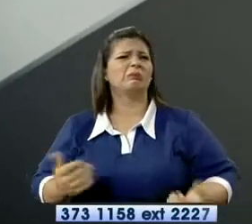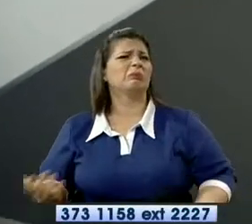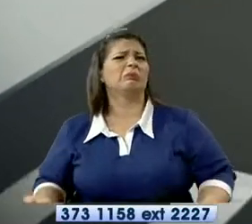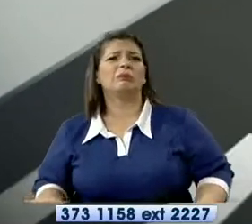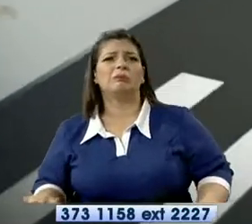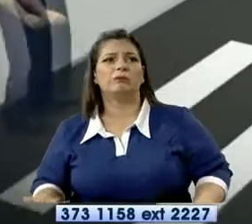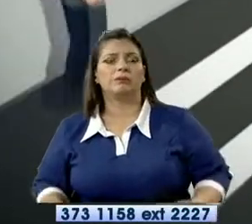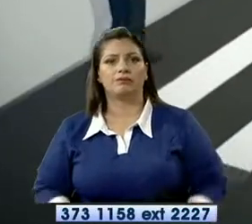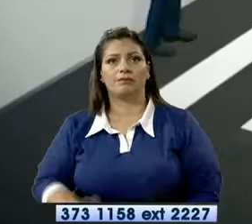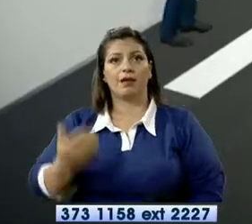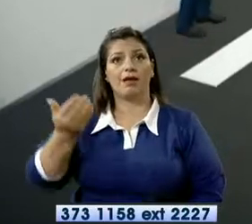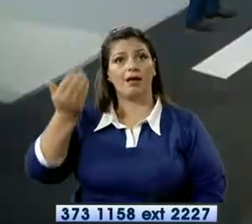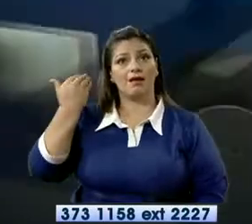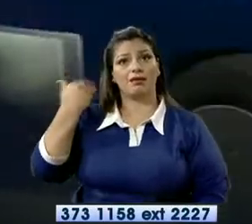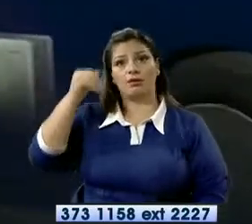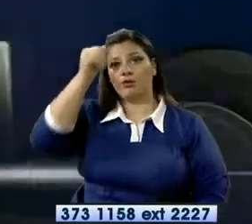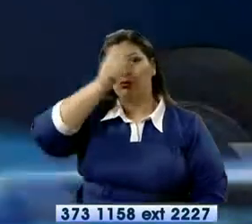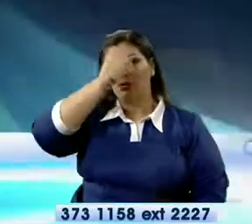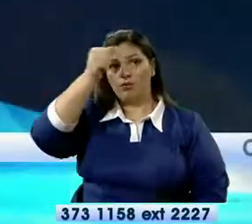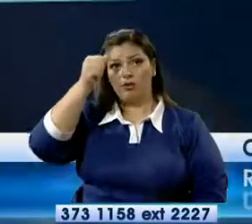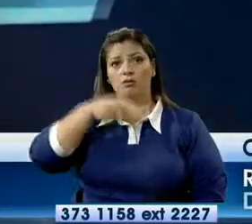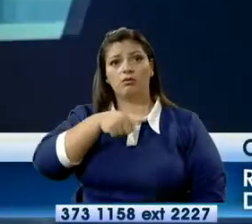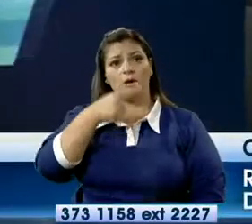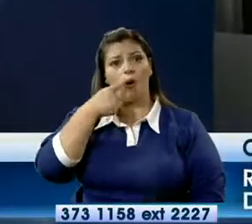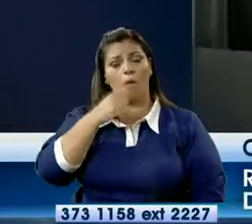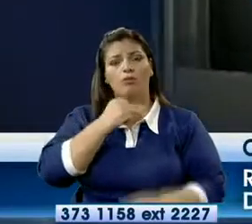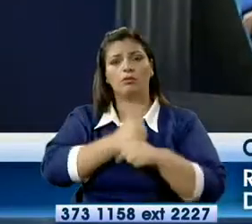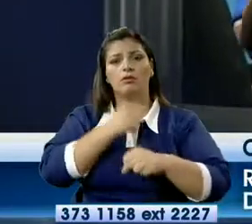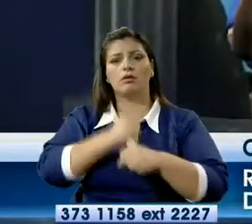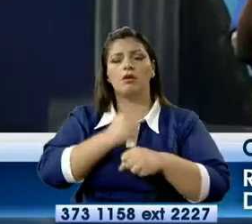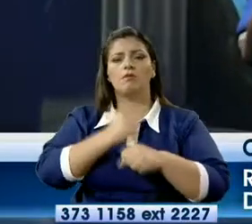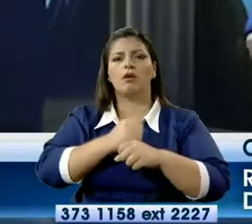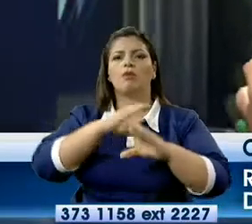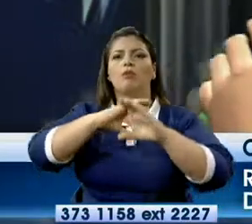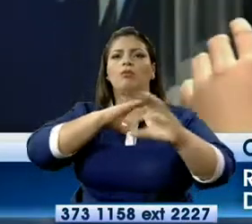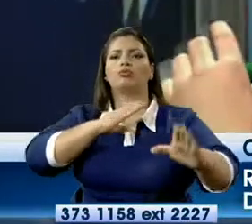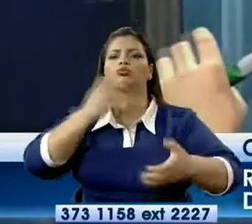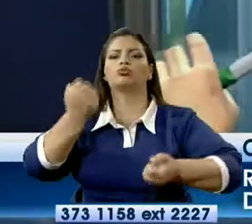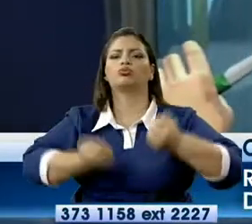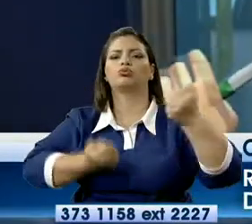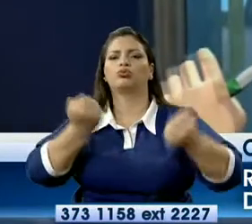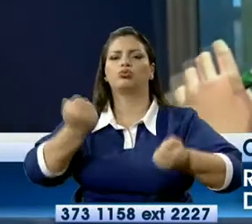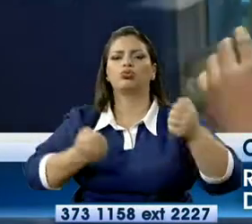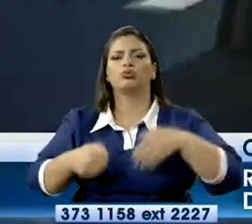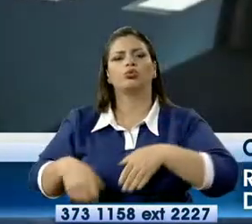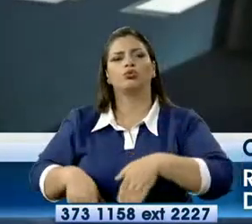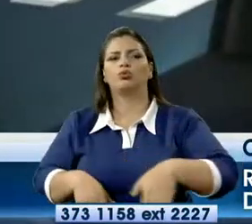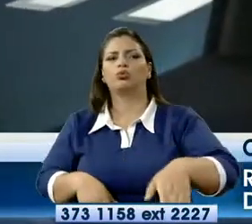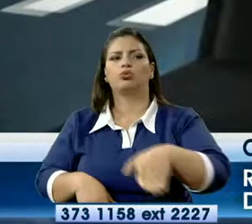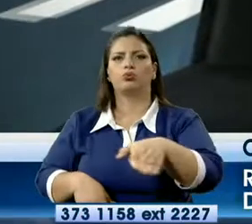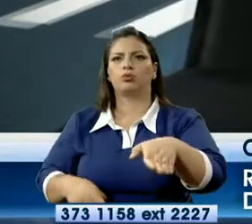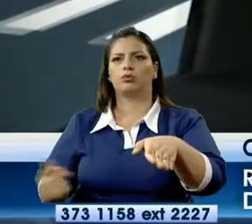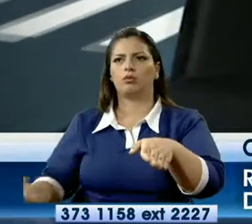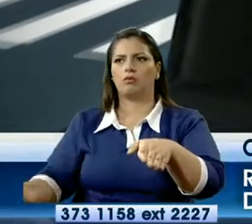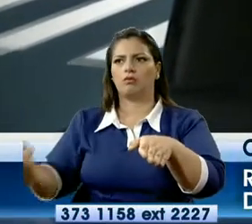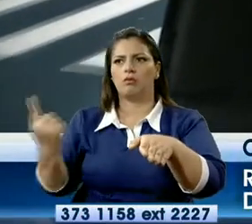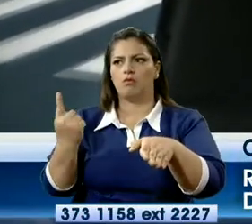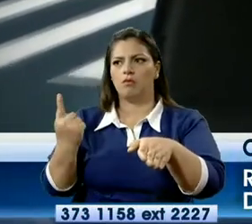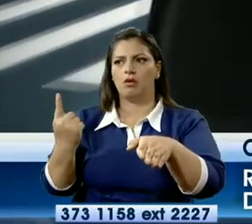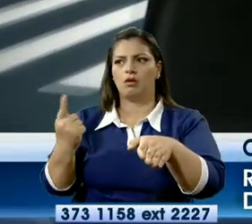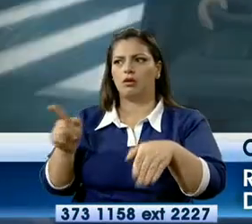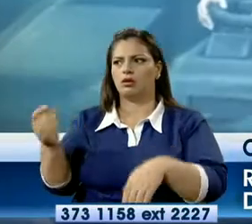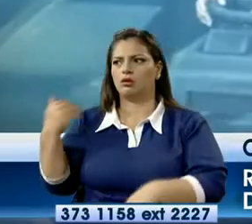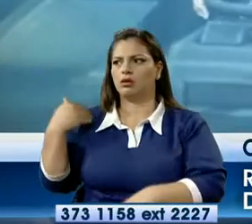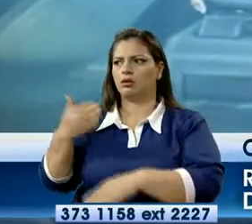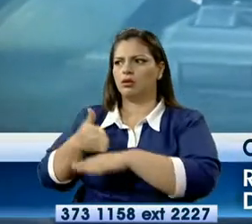de este domingo fue atacado por un ciudadano que presuntamente intentó robar en la unidad. El conductor, al percatarse del arma blanca